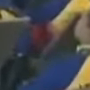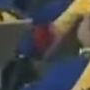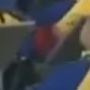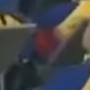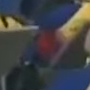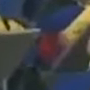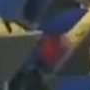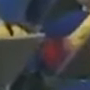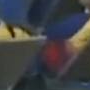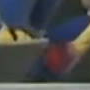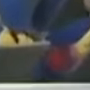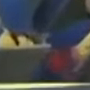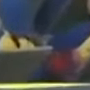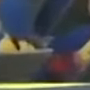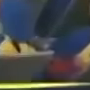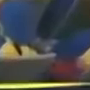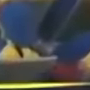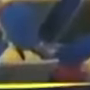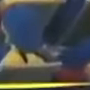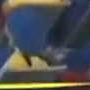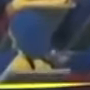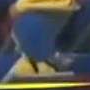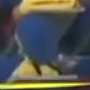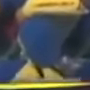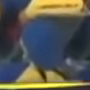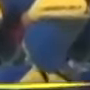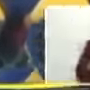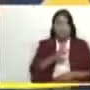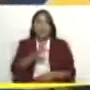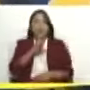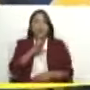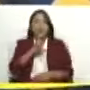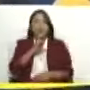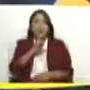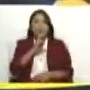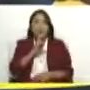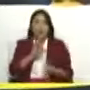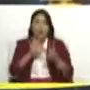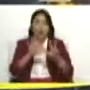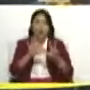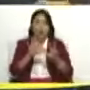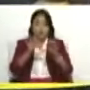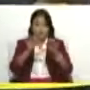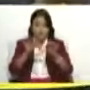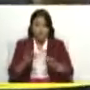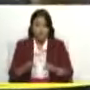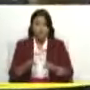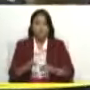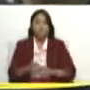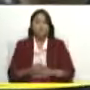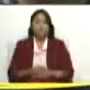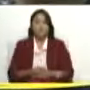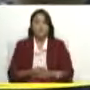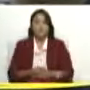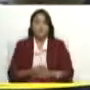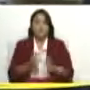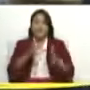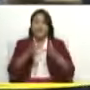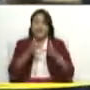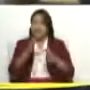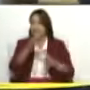presente ocho medallas de oro bien calibrad bien